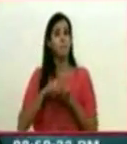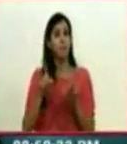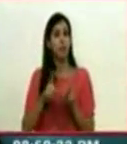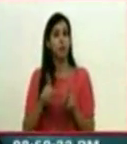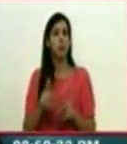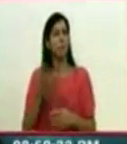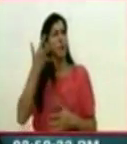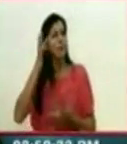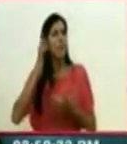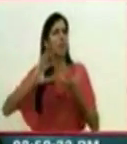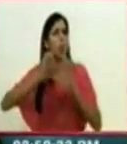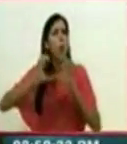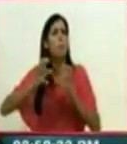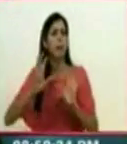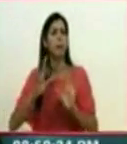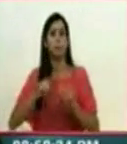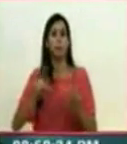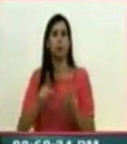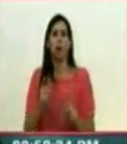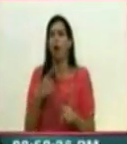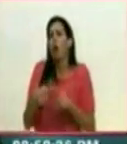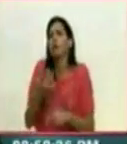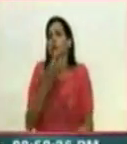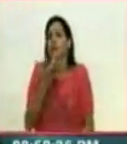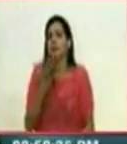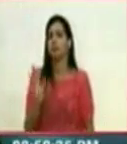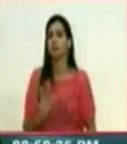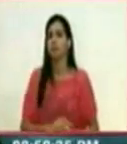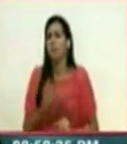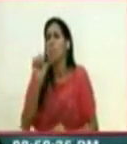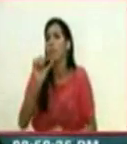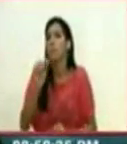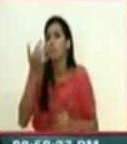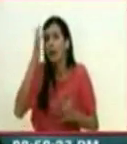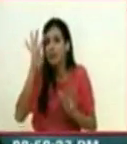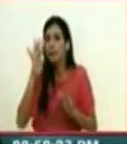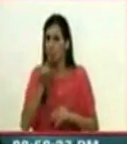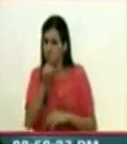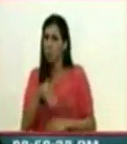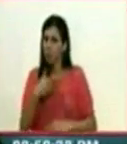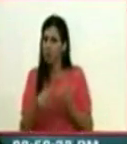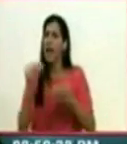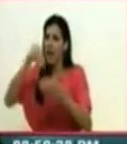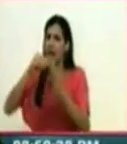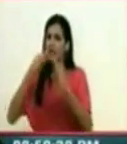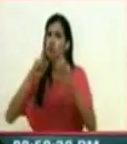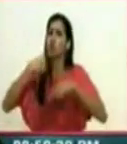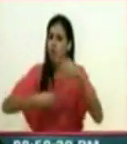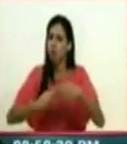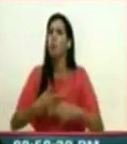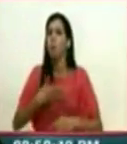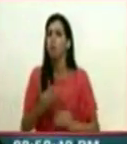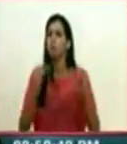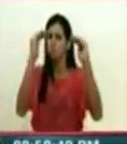Parece complejo, pero ¿saben qué? Hay cosas muy sencillas que, por mínimas que parezcan, y que usted implementándola todos los días, prometen